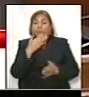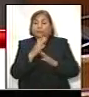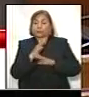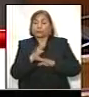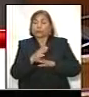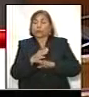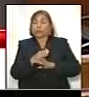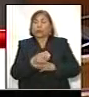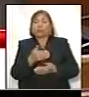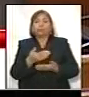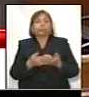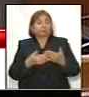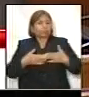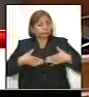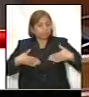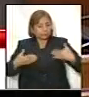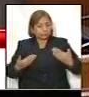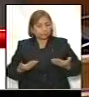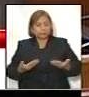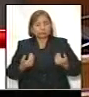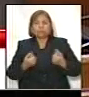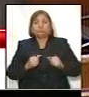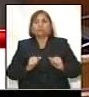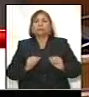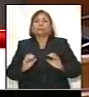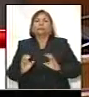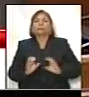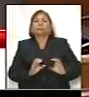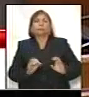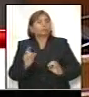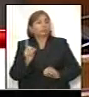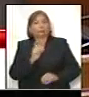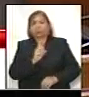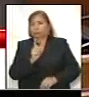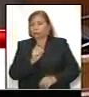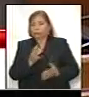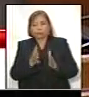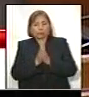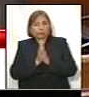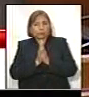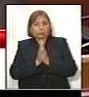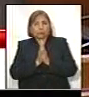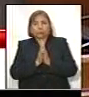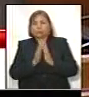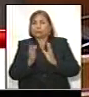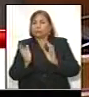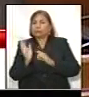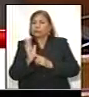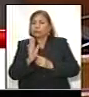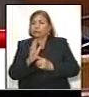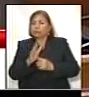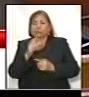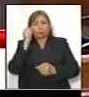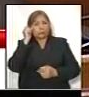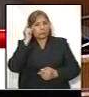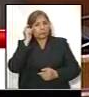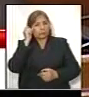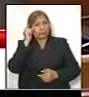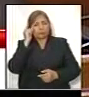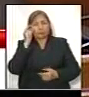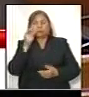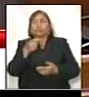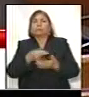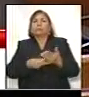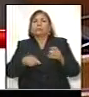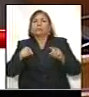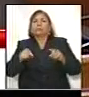zona franca, va a poder tener posibilidades de hacerlo. Yo quiero pedirle a la representación nacional que entiendan que esta es una